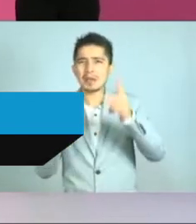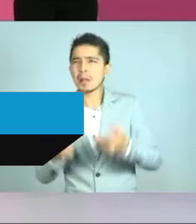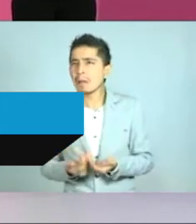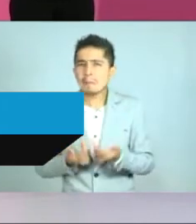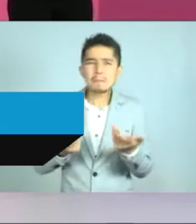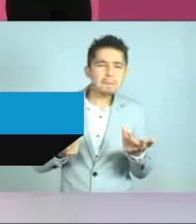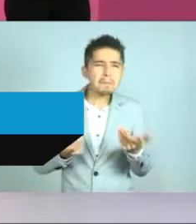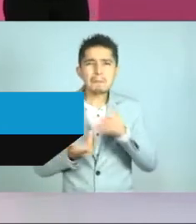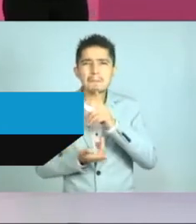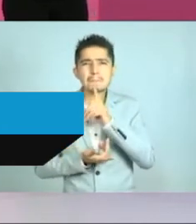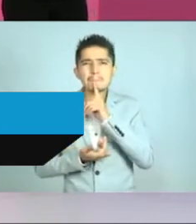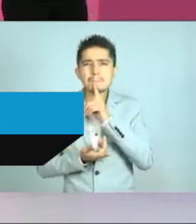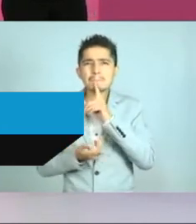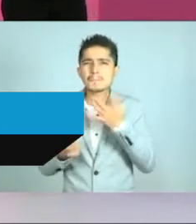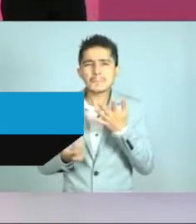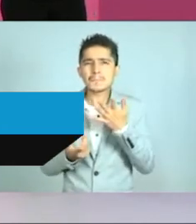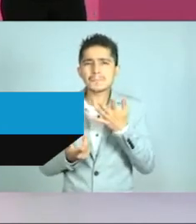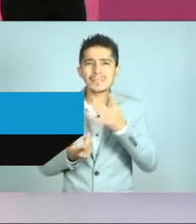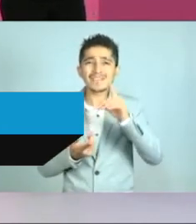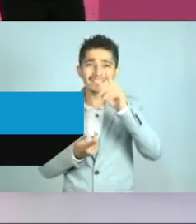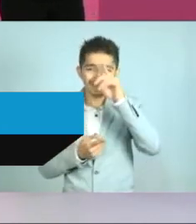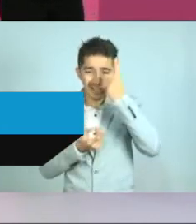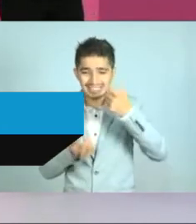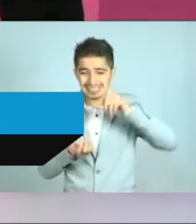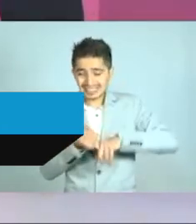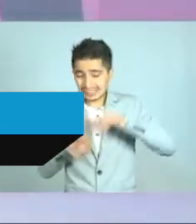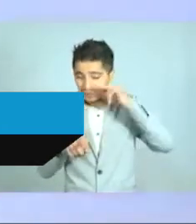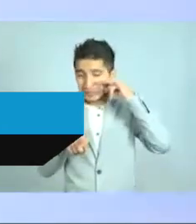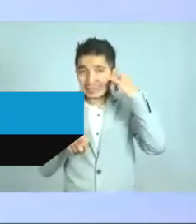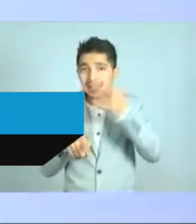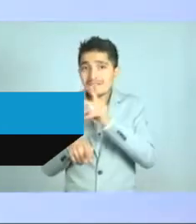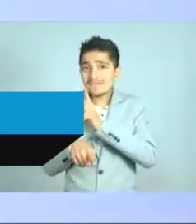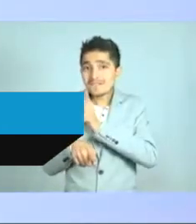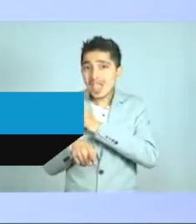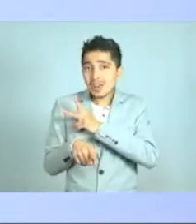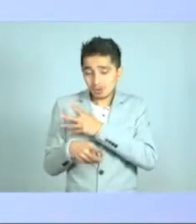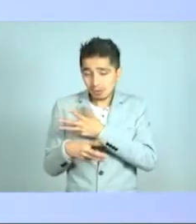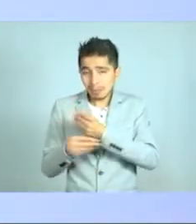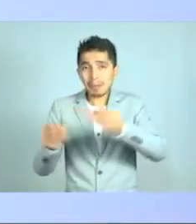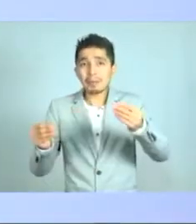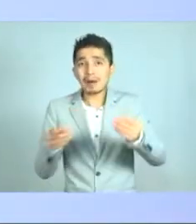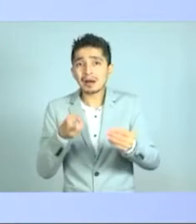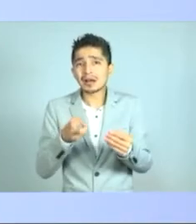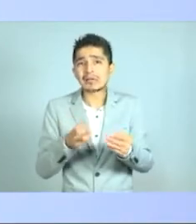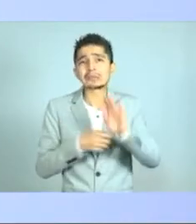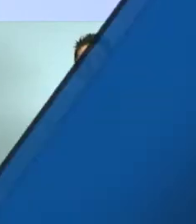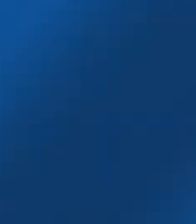comerciales, todos tienen que cerrar el domingo de manera completa.